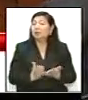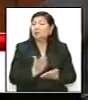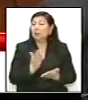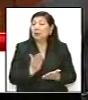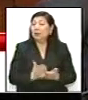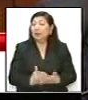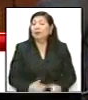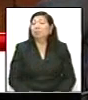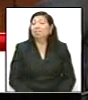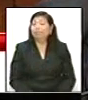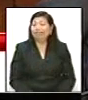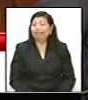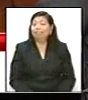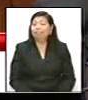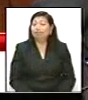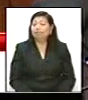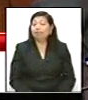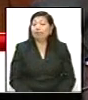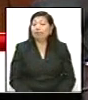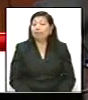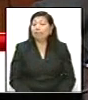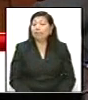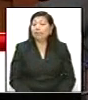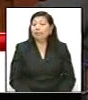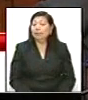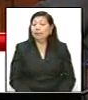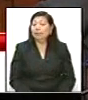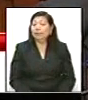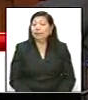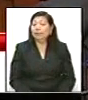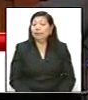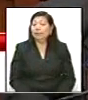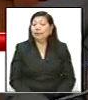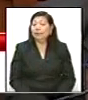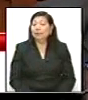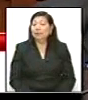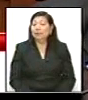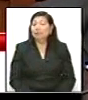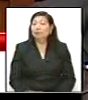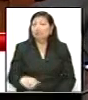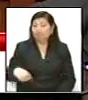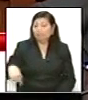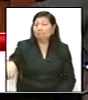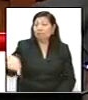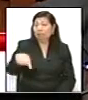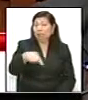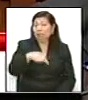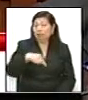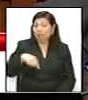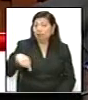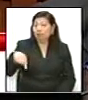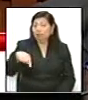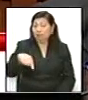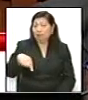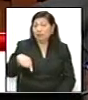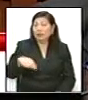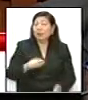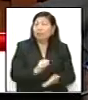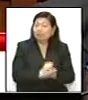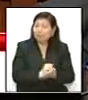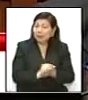o señor presidente, podemos decir lo siguiente. Nosotros durante